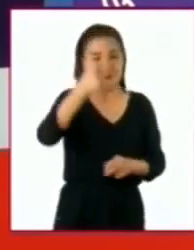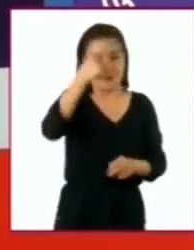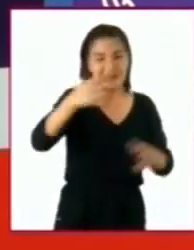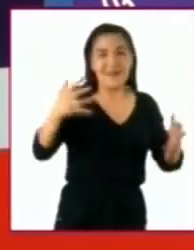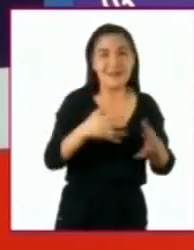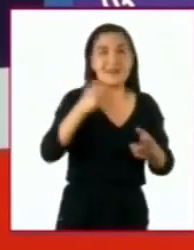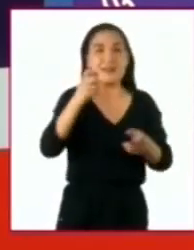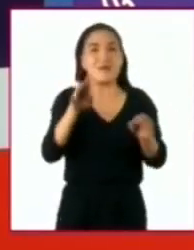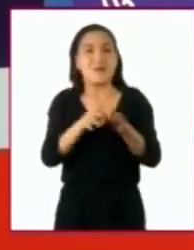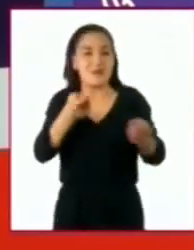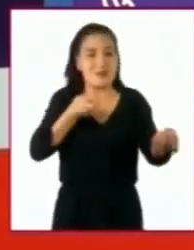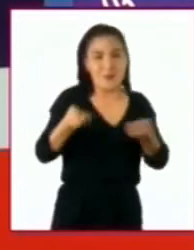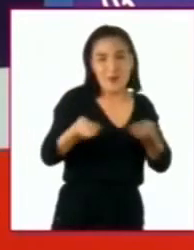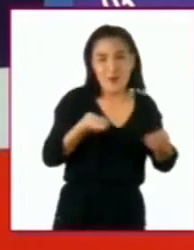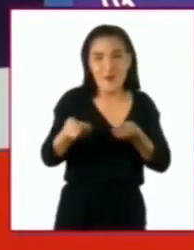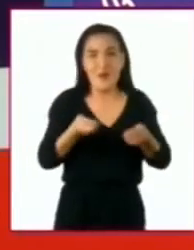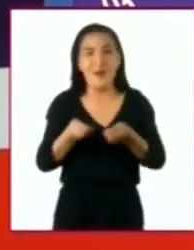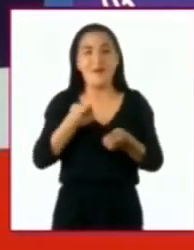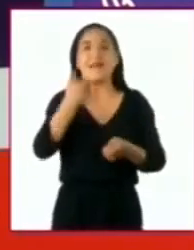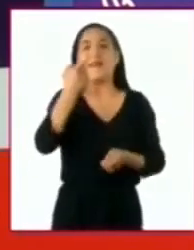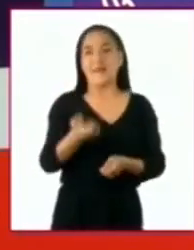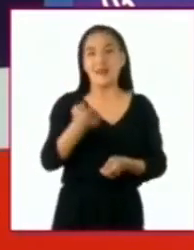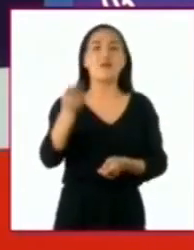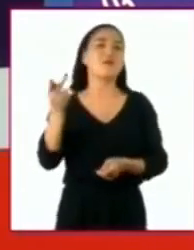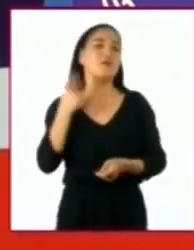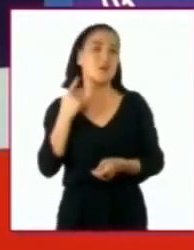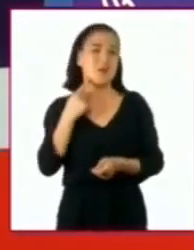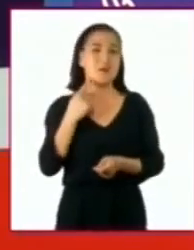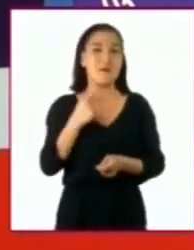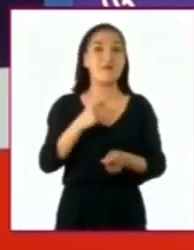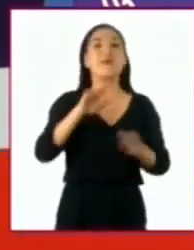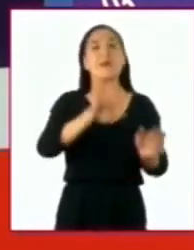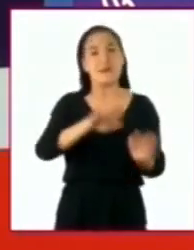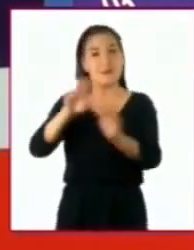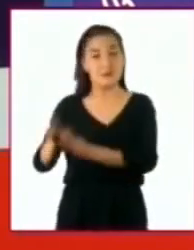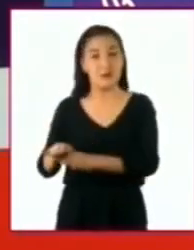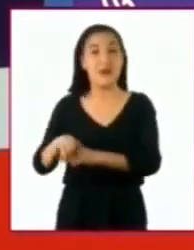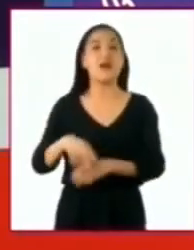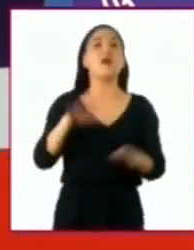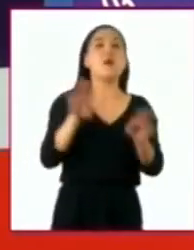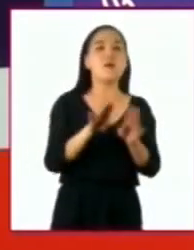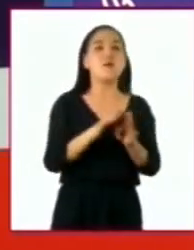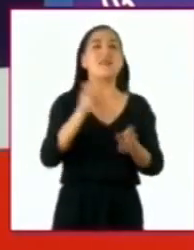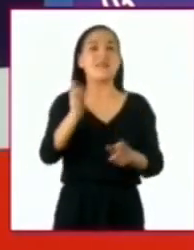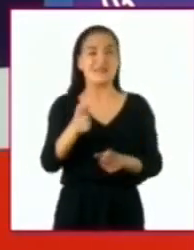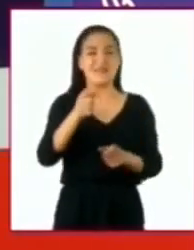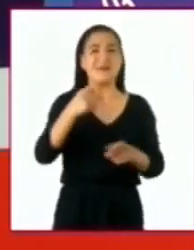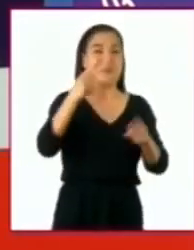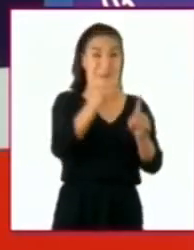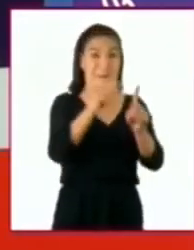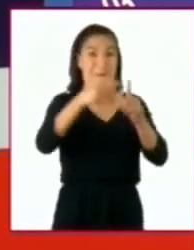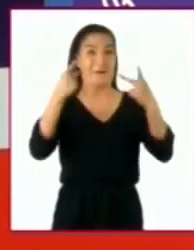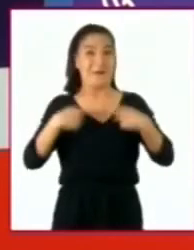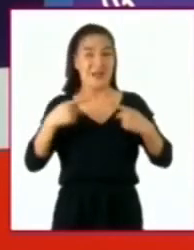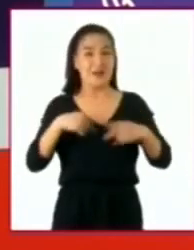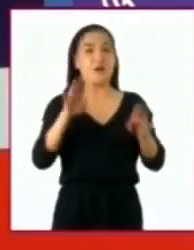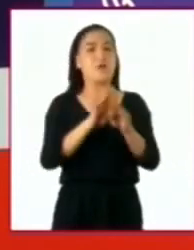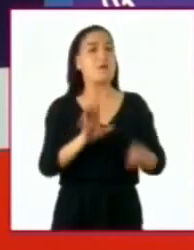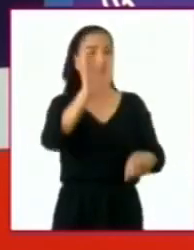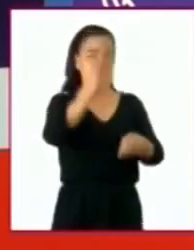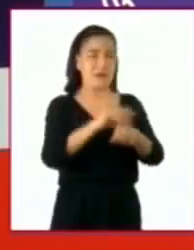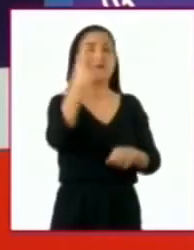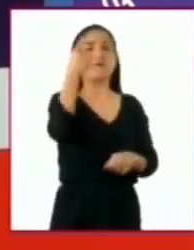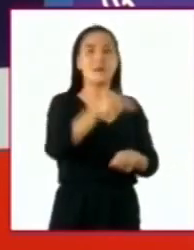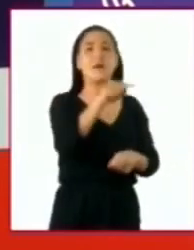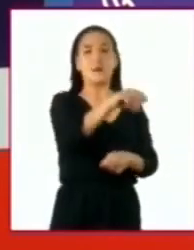control económico y político. Por un lado, se le daba al encomendero el permiso para explotar la tierra,